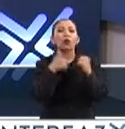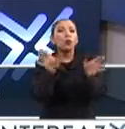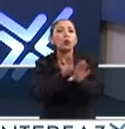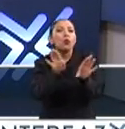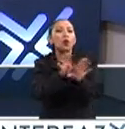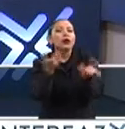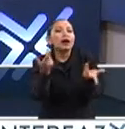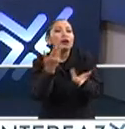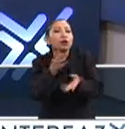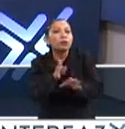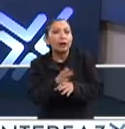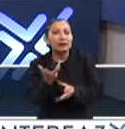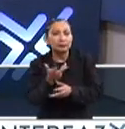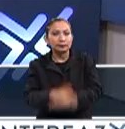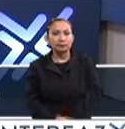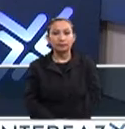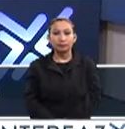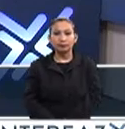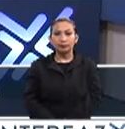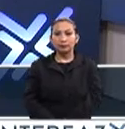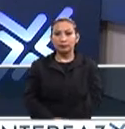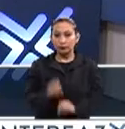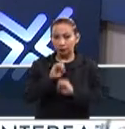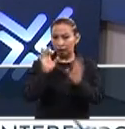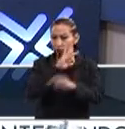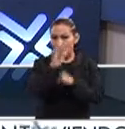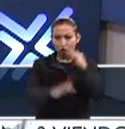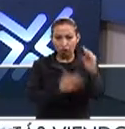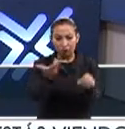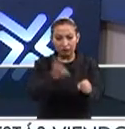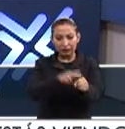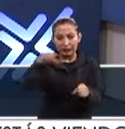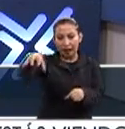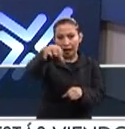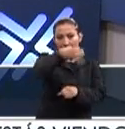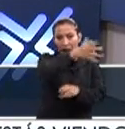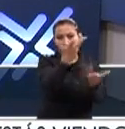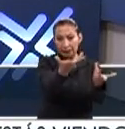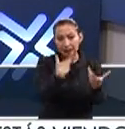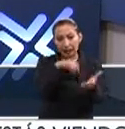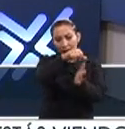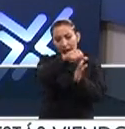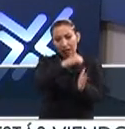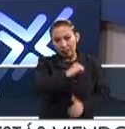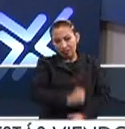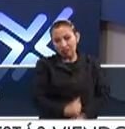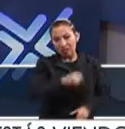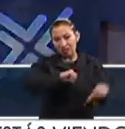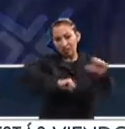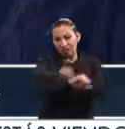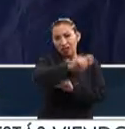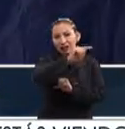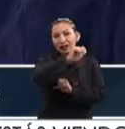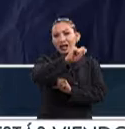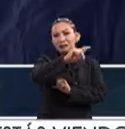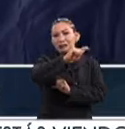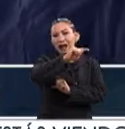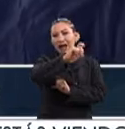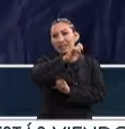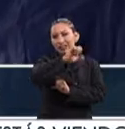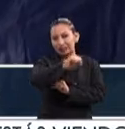podría esperarse. Claro, de aquí a, obviamente todos los hospitales donde se realizan trasplantes, procuración, que es